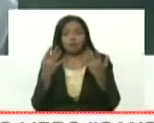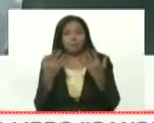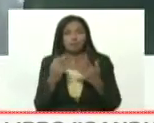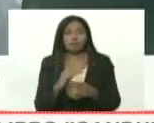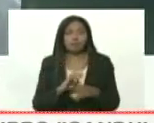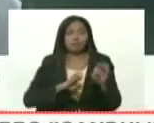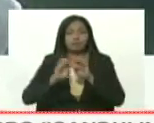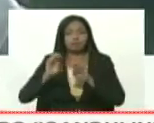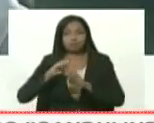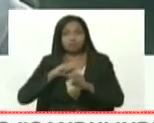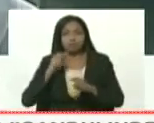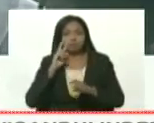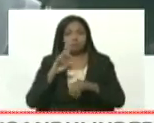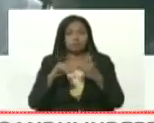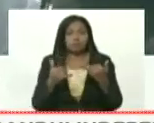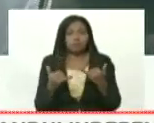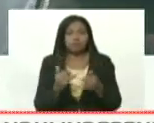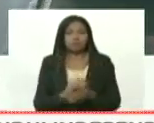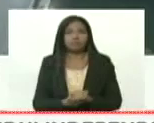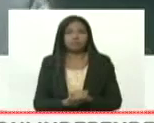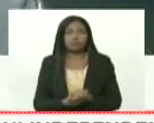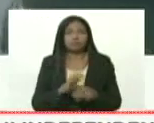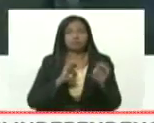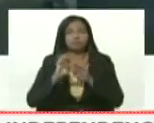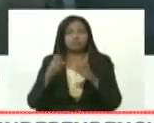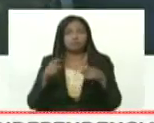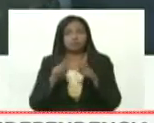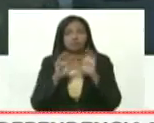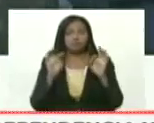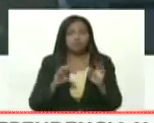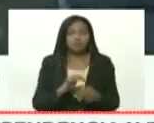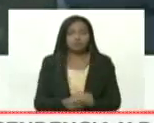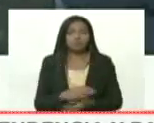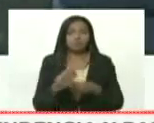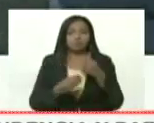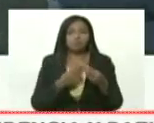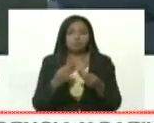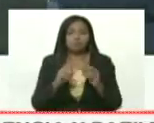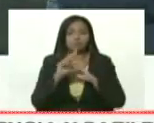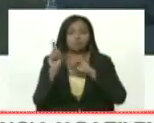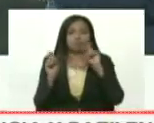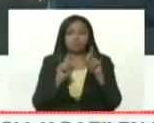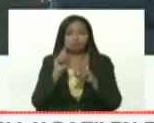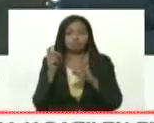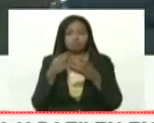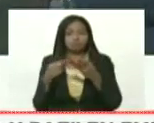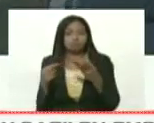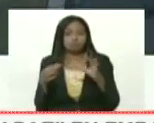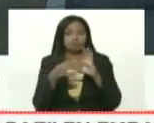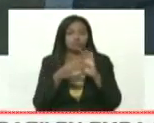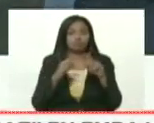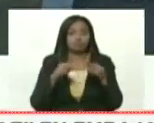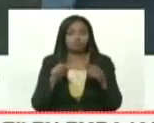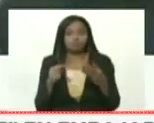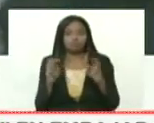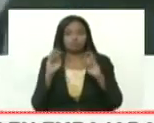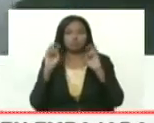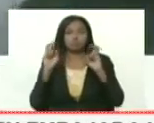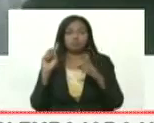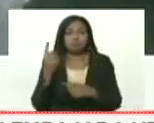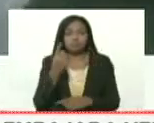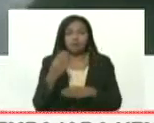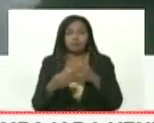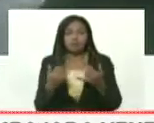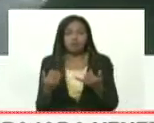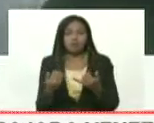prueba pudimos ver, en la prueba teórica, pudimos ver preguntas y cosas relacionadas hacia el tema principal,